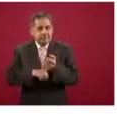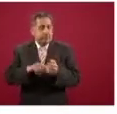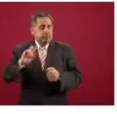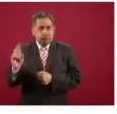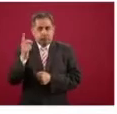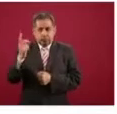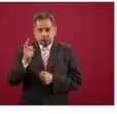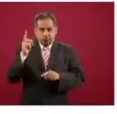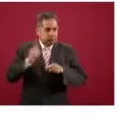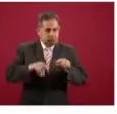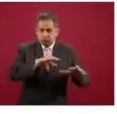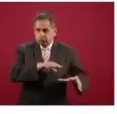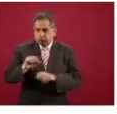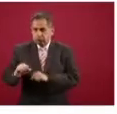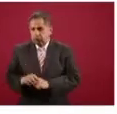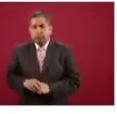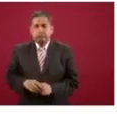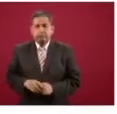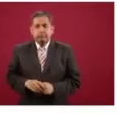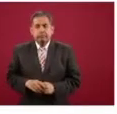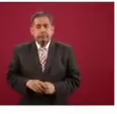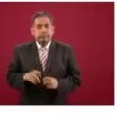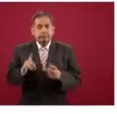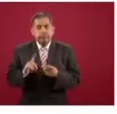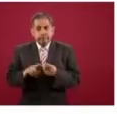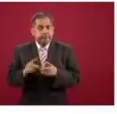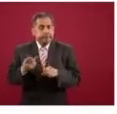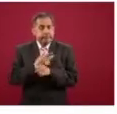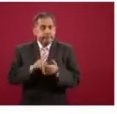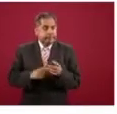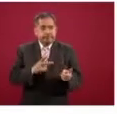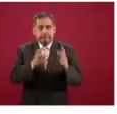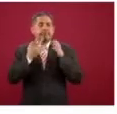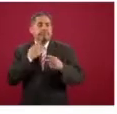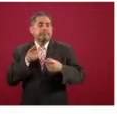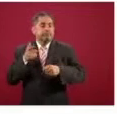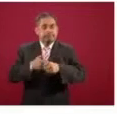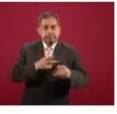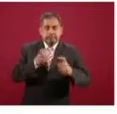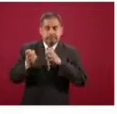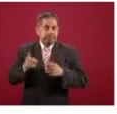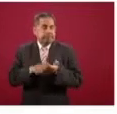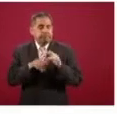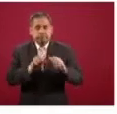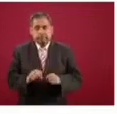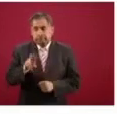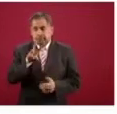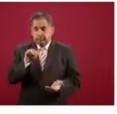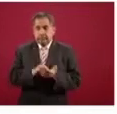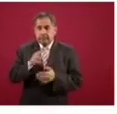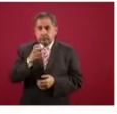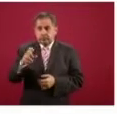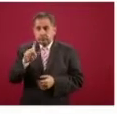dólares que sigue por favor en lo que se refiere al robo de hidrocarburos ha habido tres mil cuatrocientos